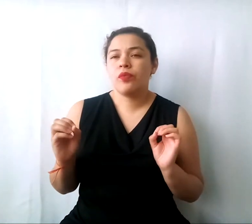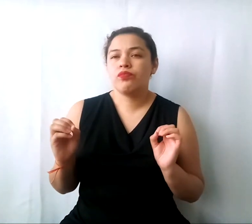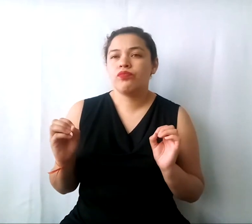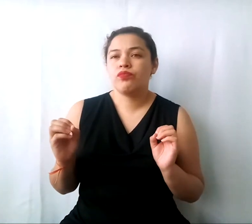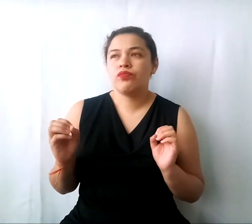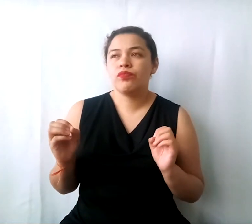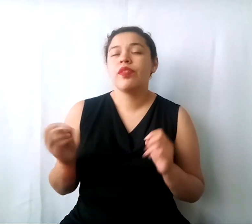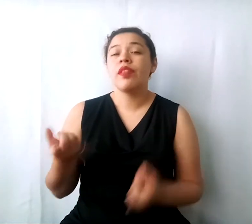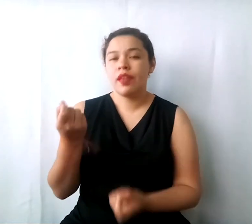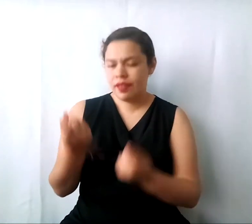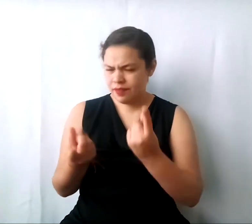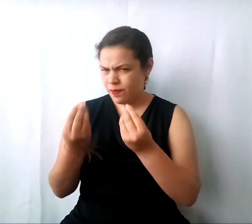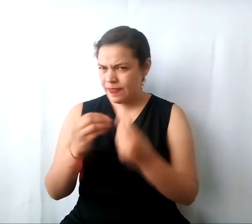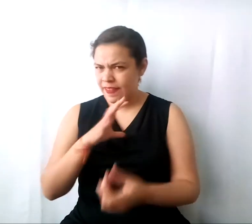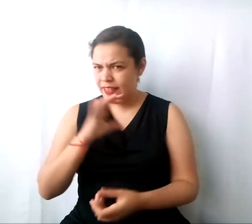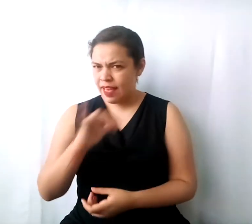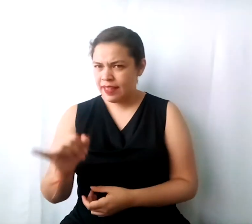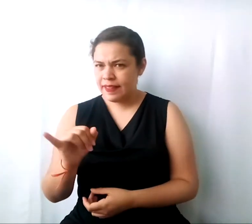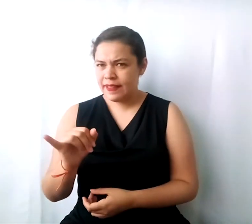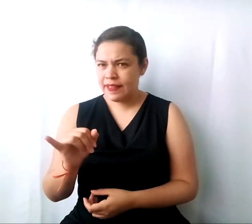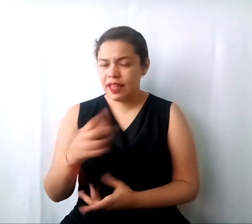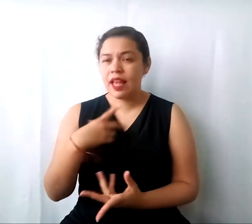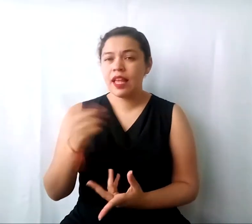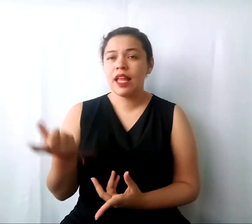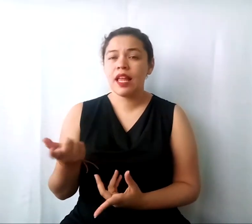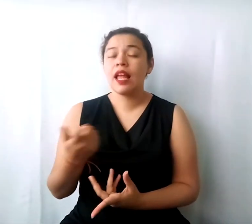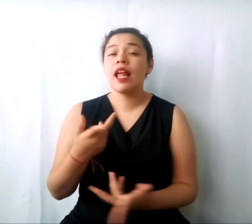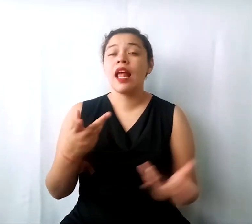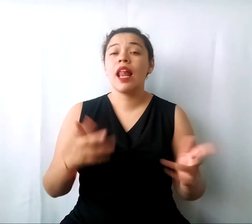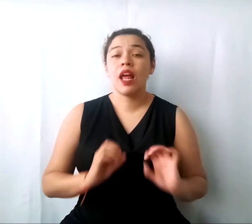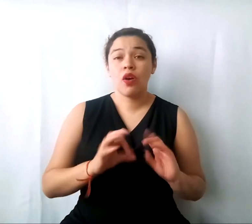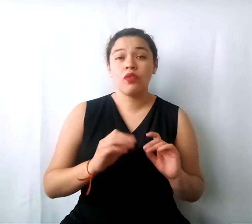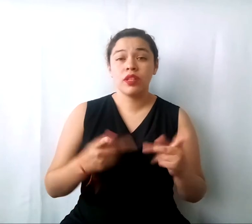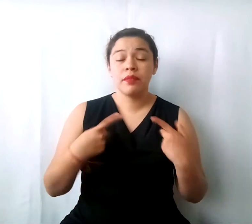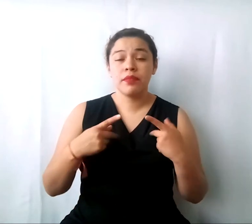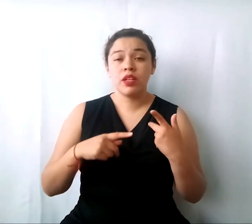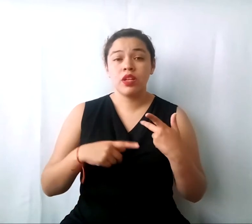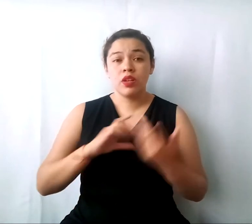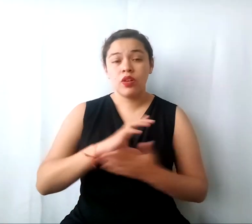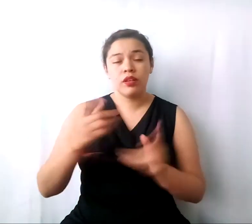casos así, los mandan a las instalaciones del cliente y